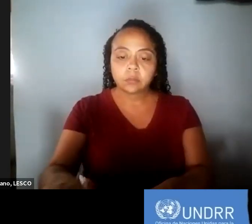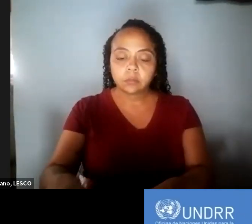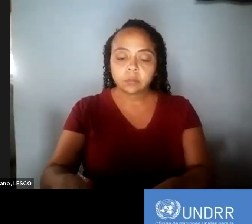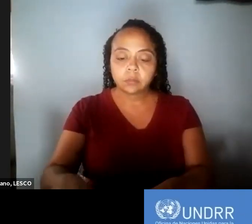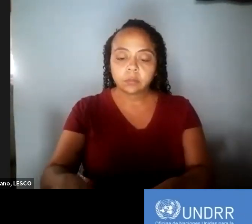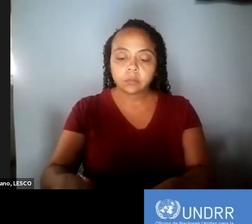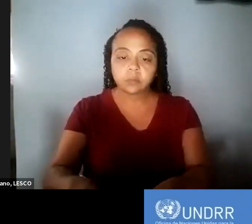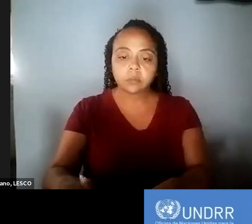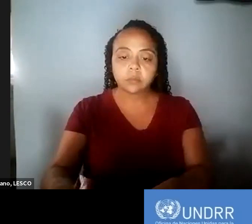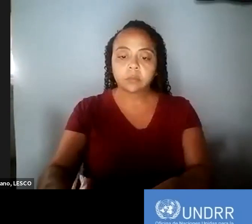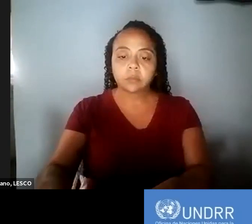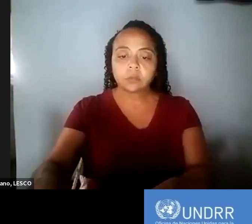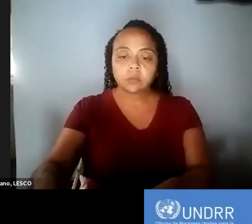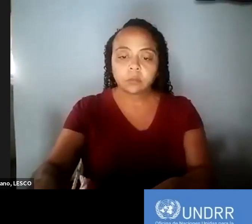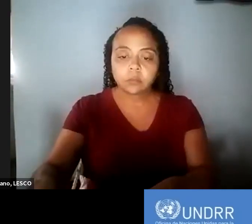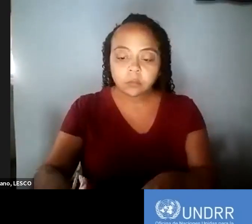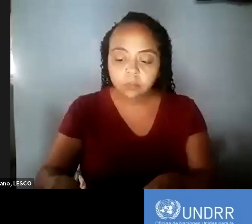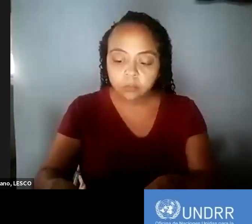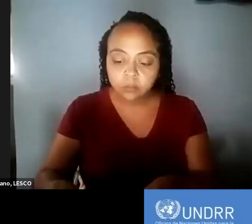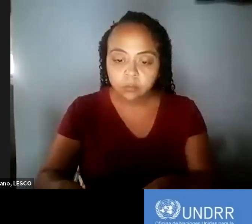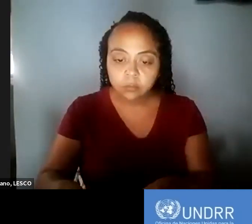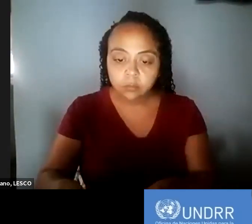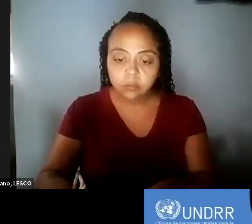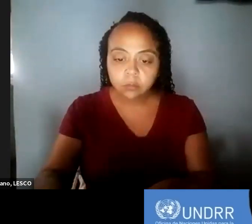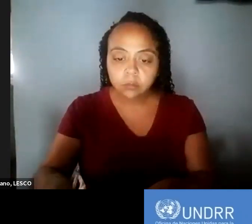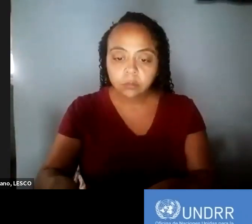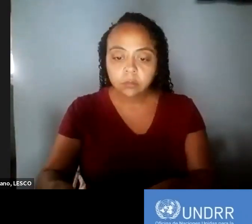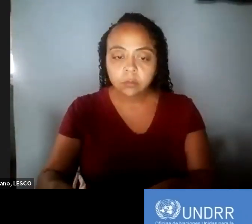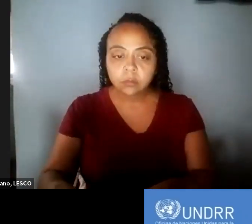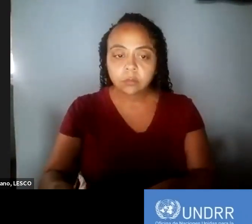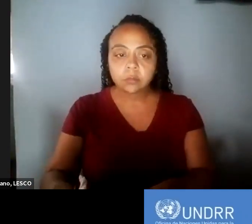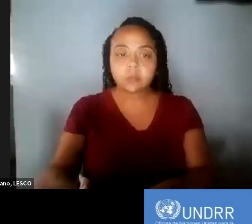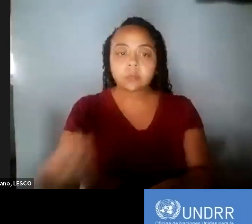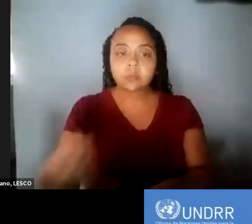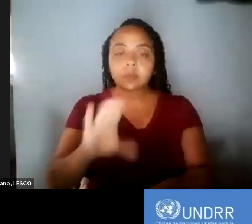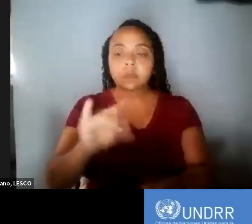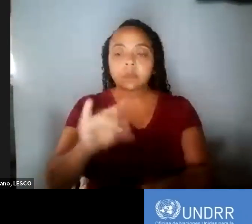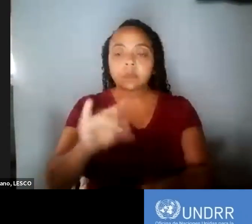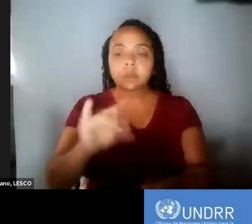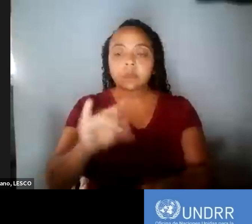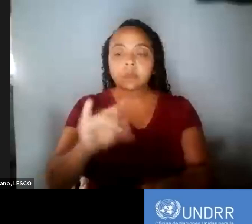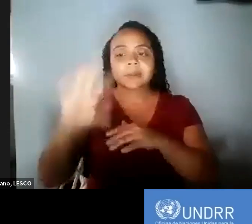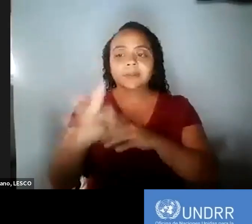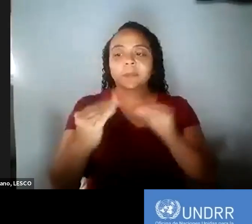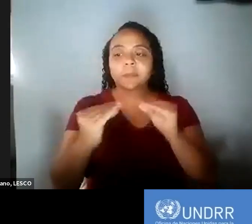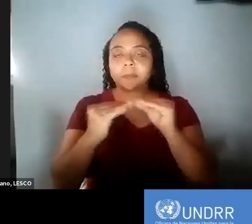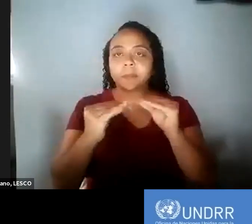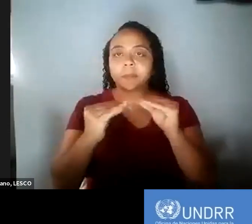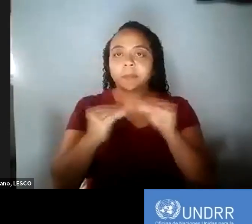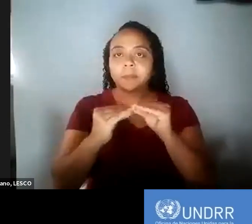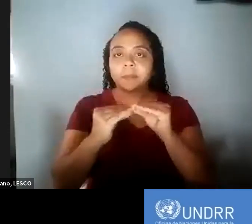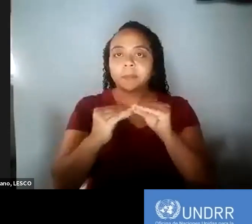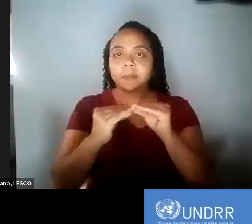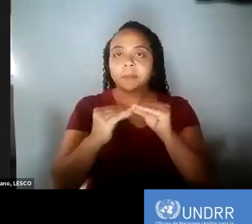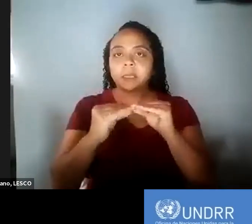a nivel de gobiernos e instituciones fundamentales también y creo que la empresa no la empresa no ve de manera mucho más orgánica y tenemos